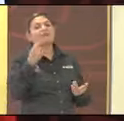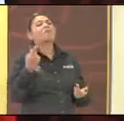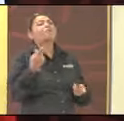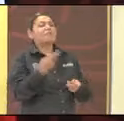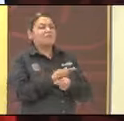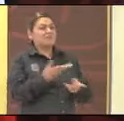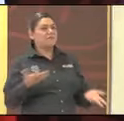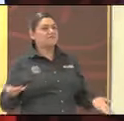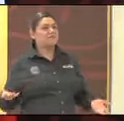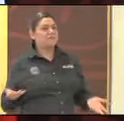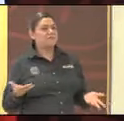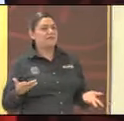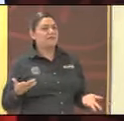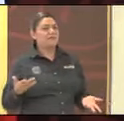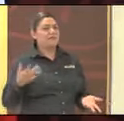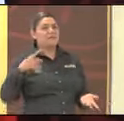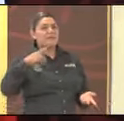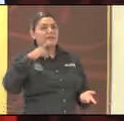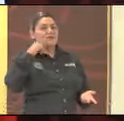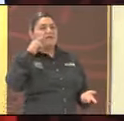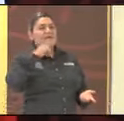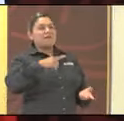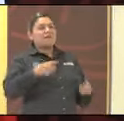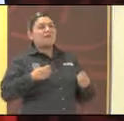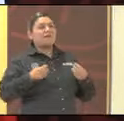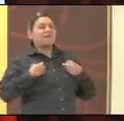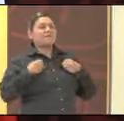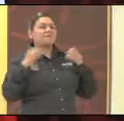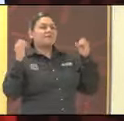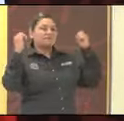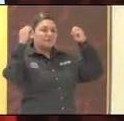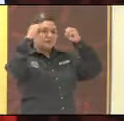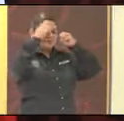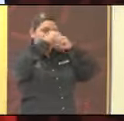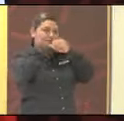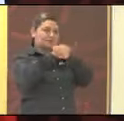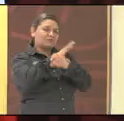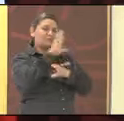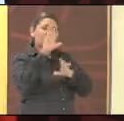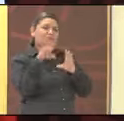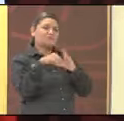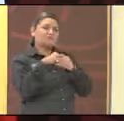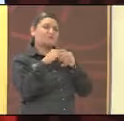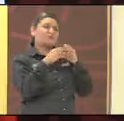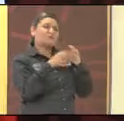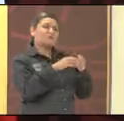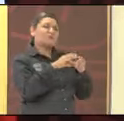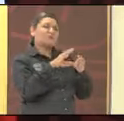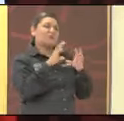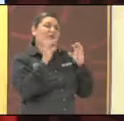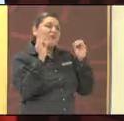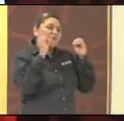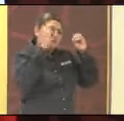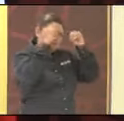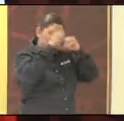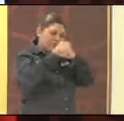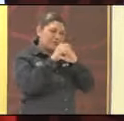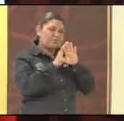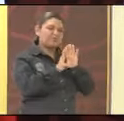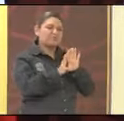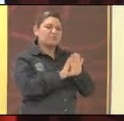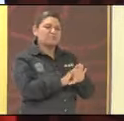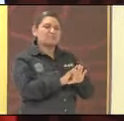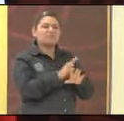pasar? Vivían en la completa oscuridad y en la completa opacidad total y